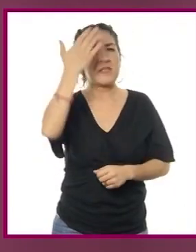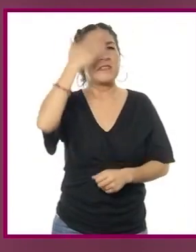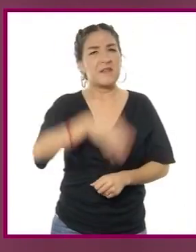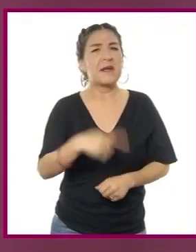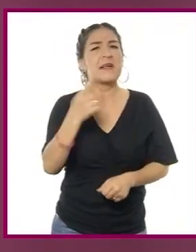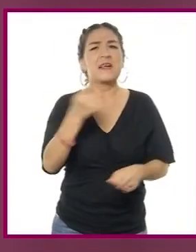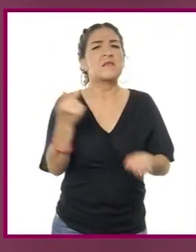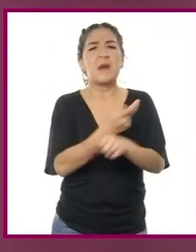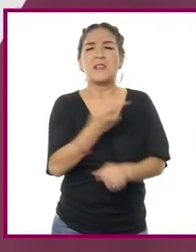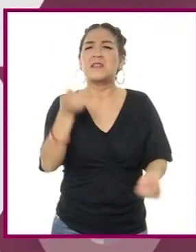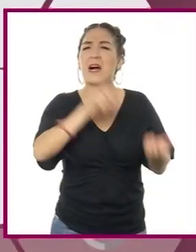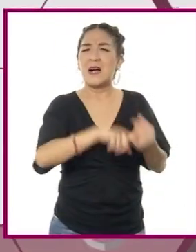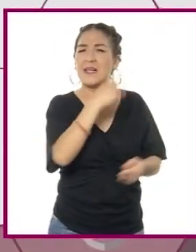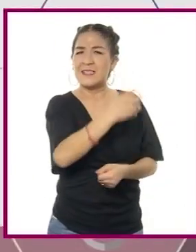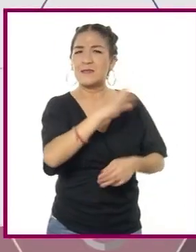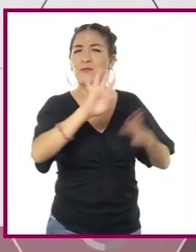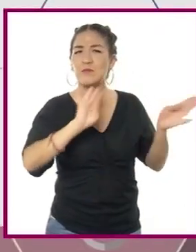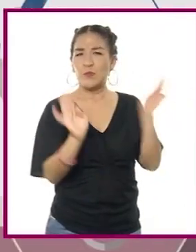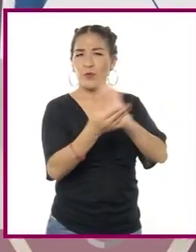pasaba en el mundo?